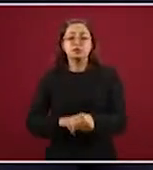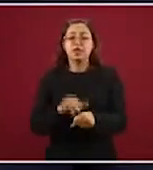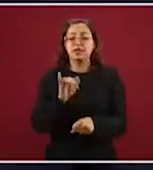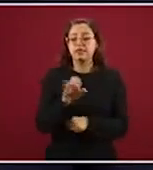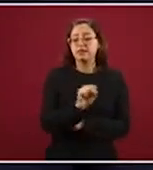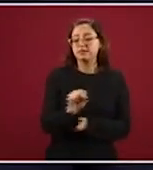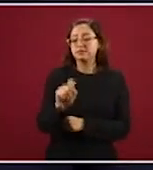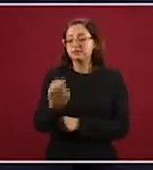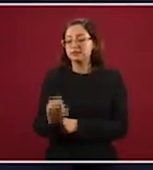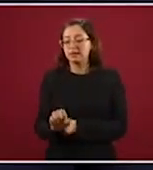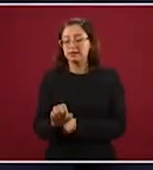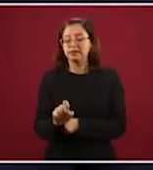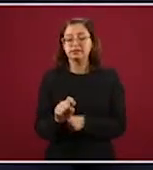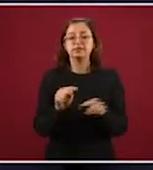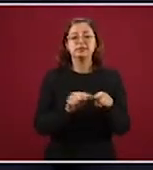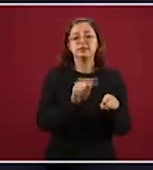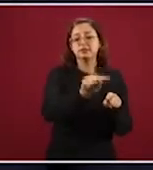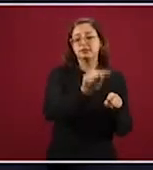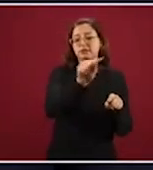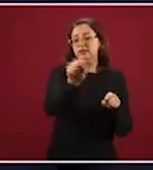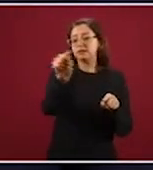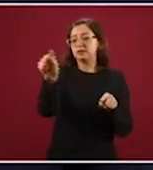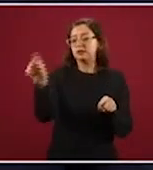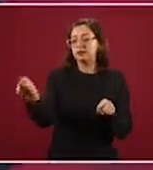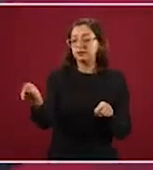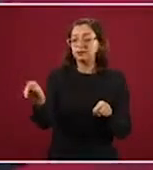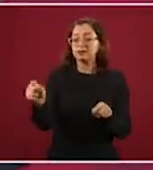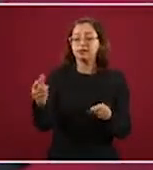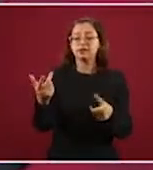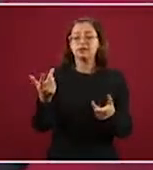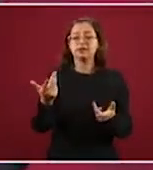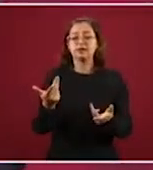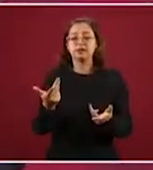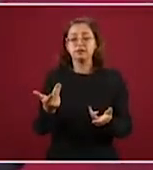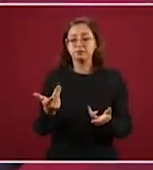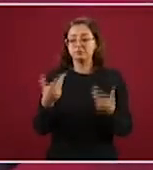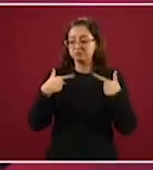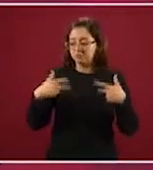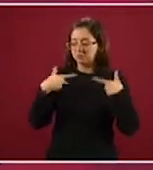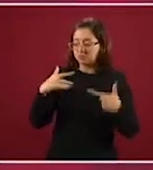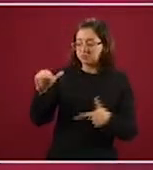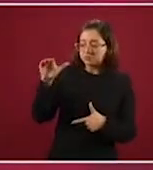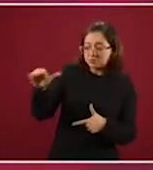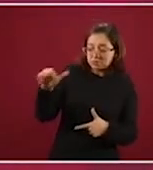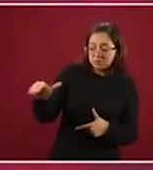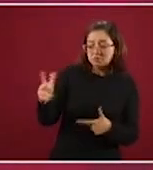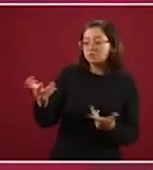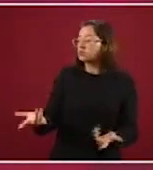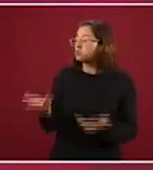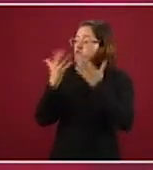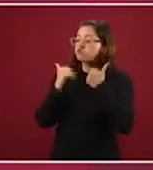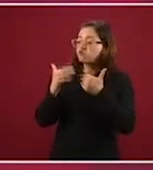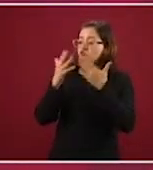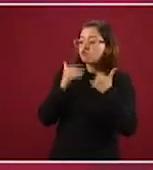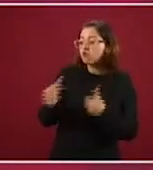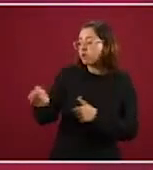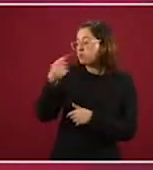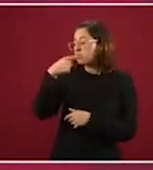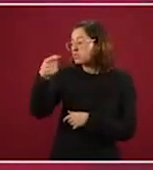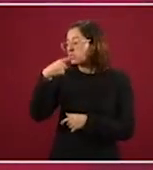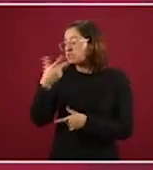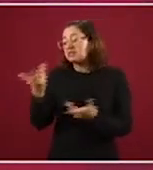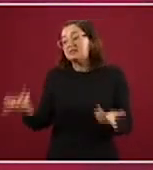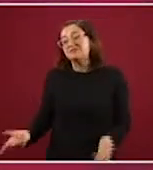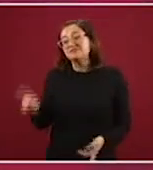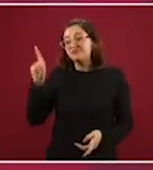ISSSTE le dicen a pacientes: no hay medicamentos por la